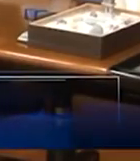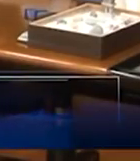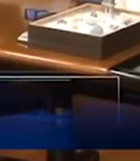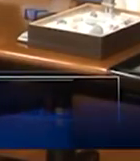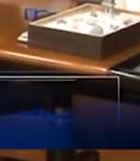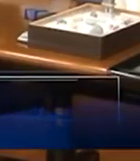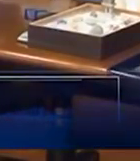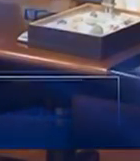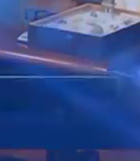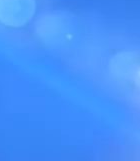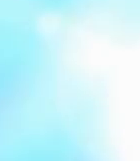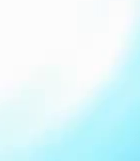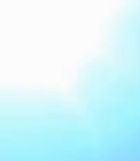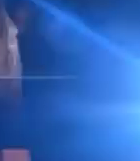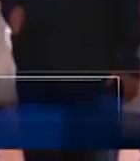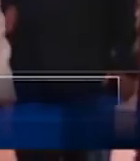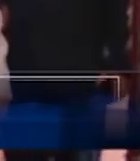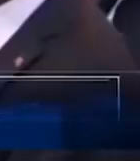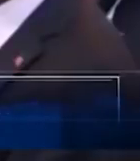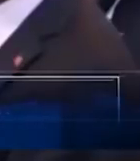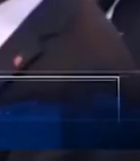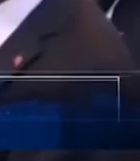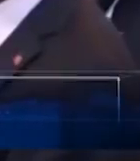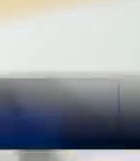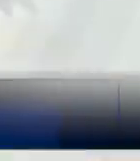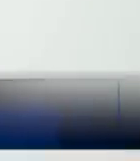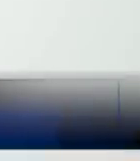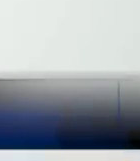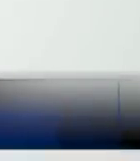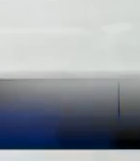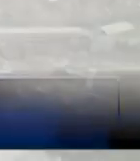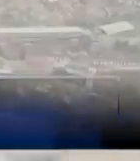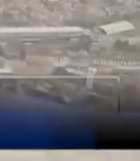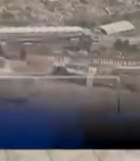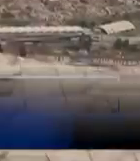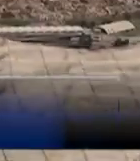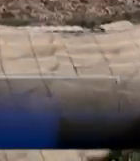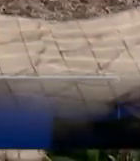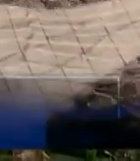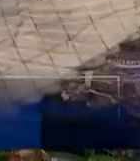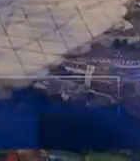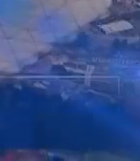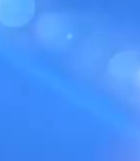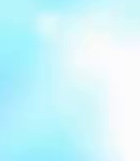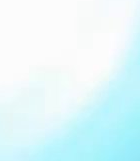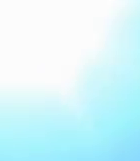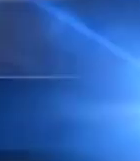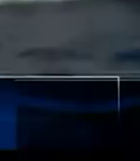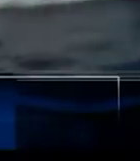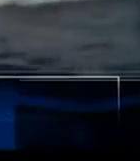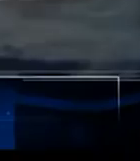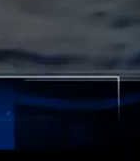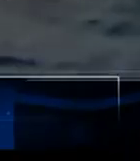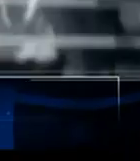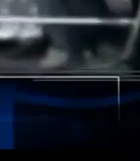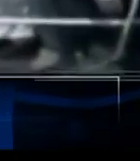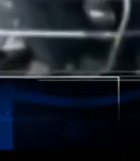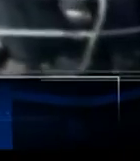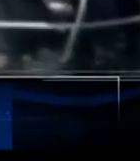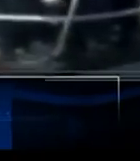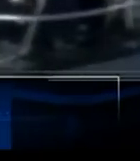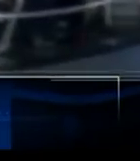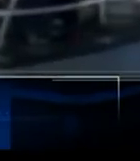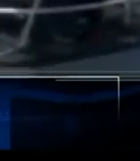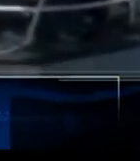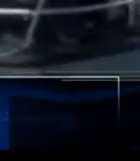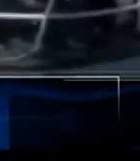los ejes del plan de gobierno. Conferencia sobre vivienda y desarrollo urbano se efectuará en Quito. Y en lo internacional,